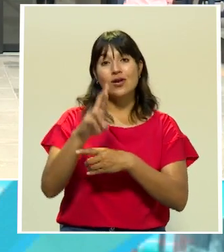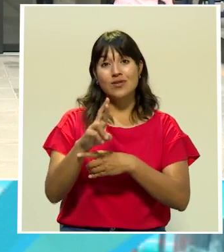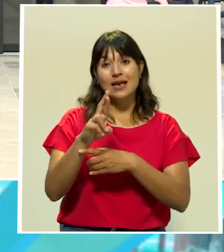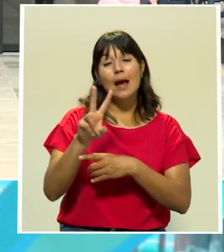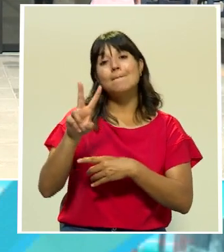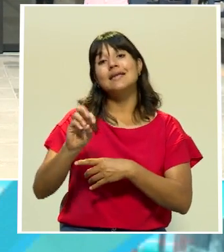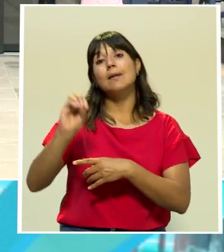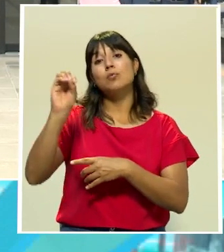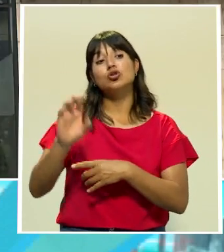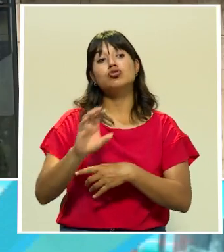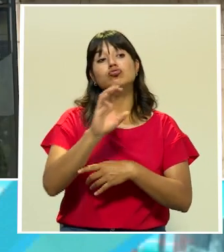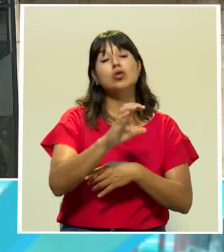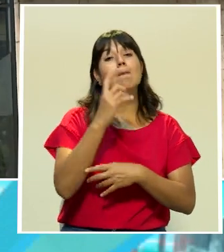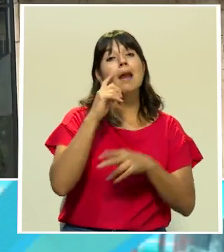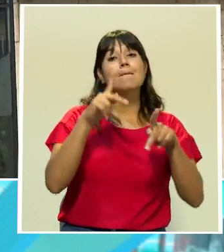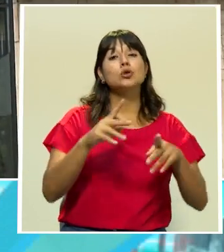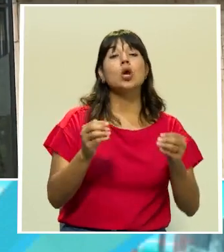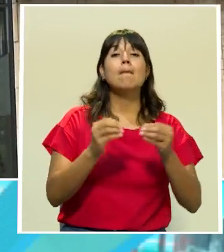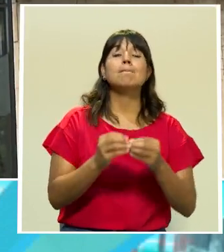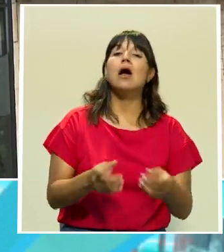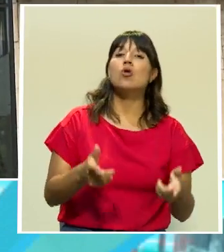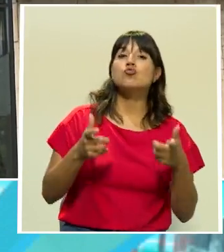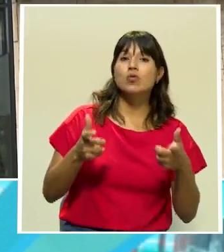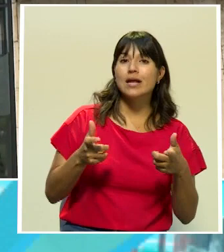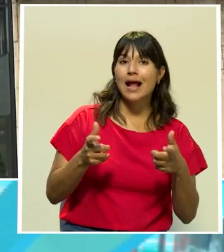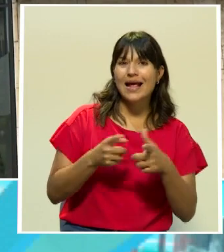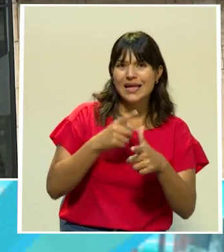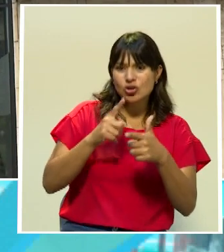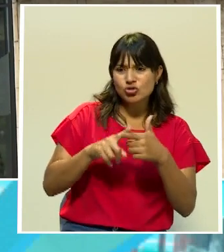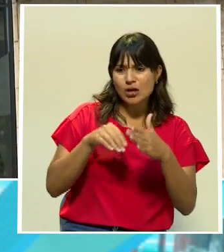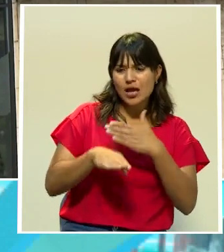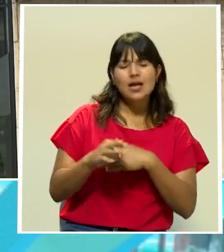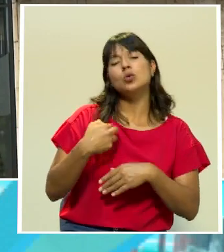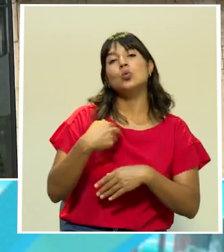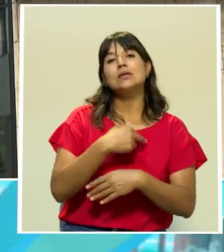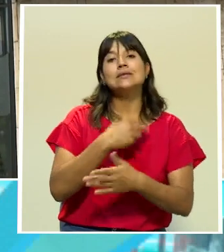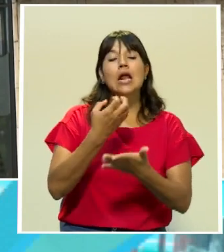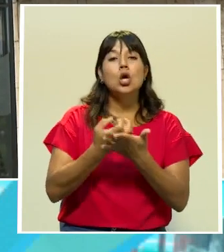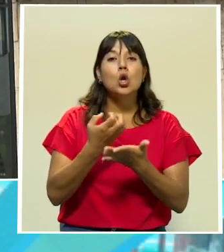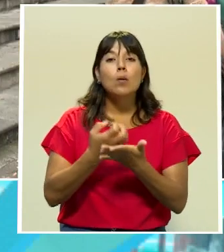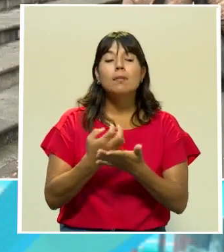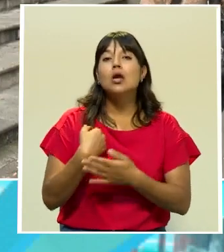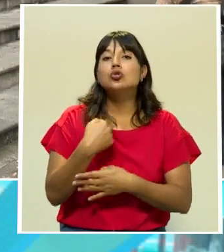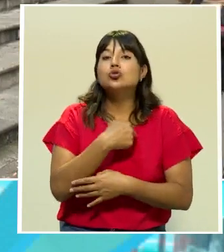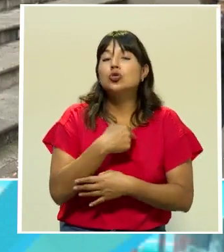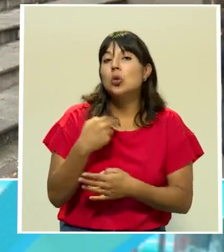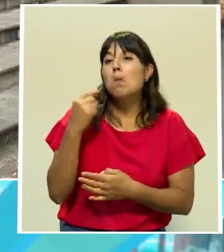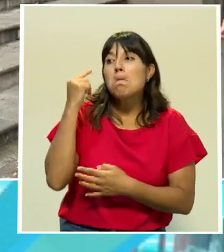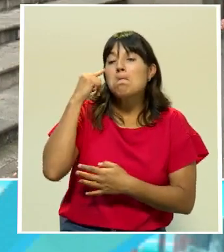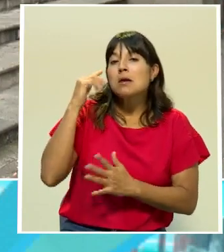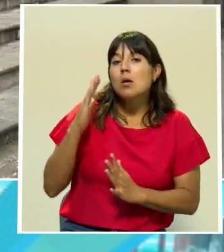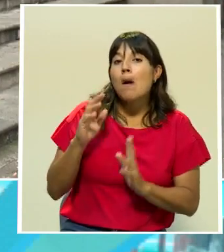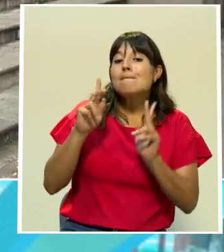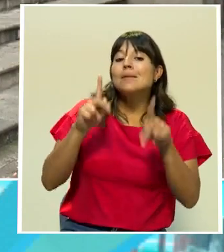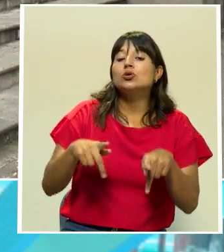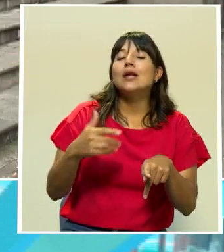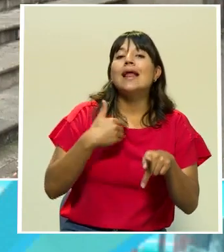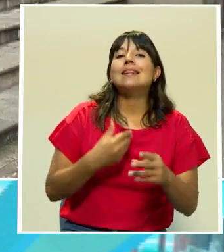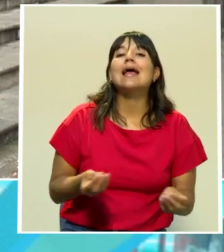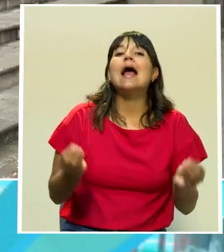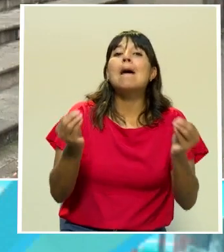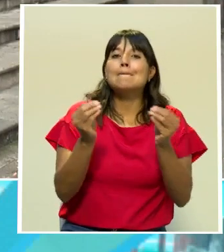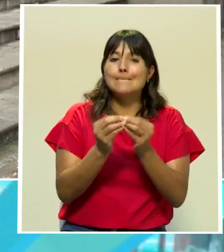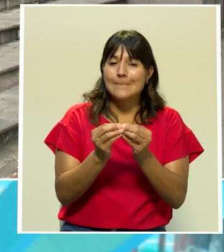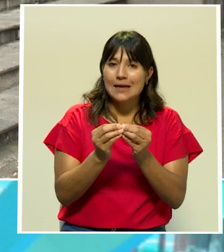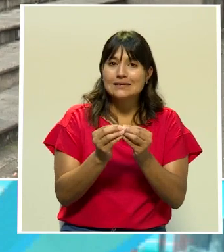el 4%, entonces en una economía como esta, pues uno esperaría que las personas que tengan mayor ingreso